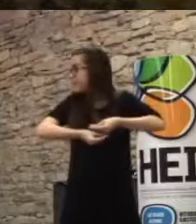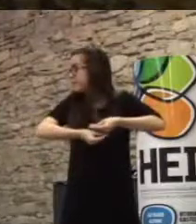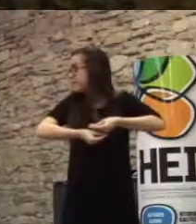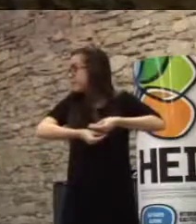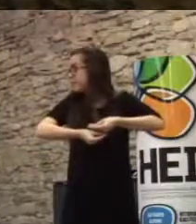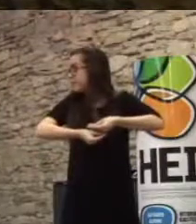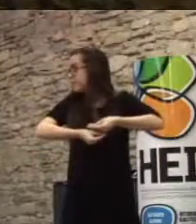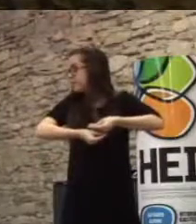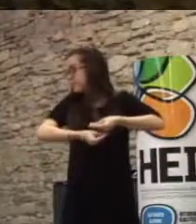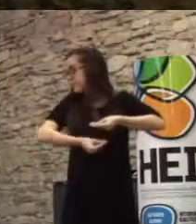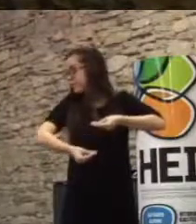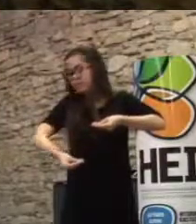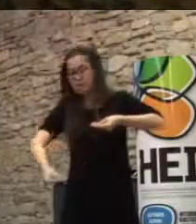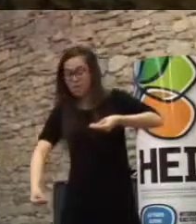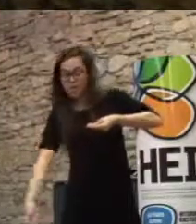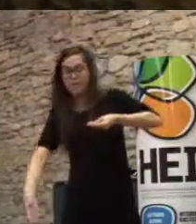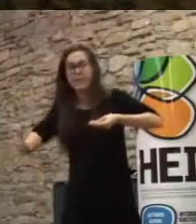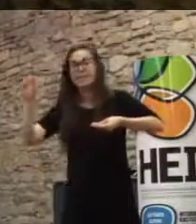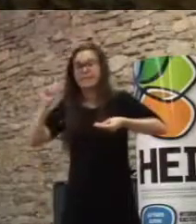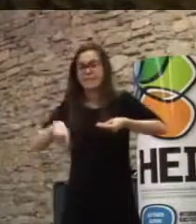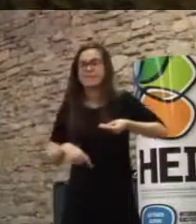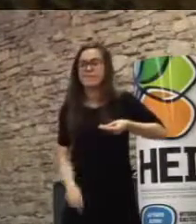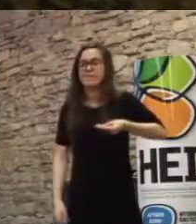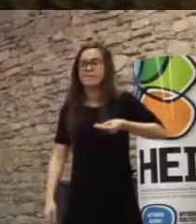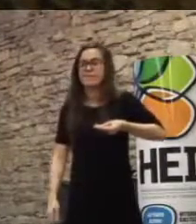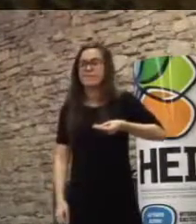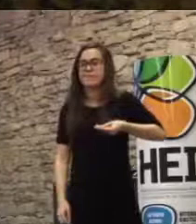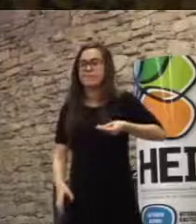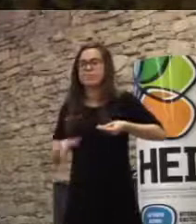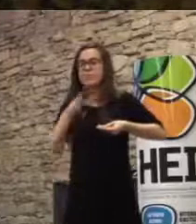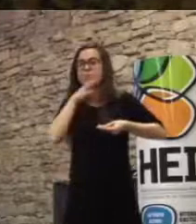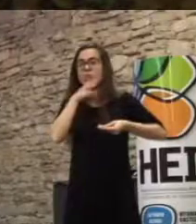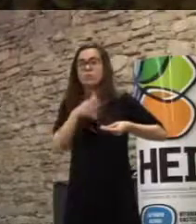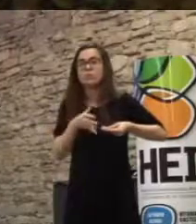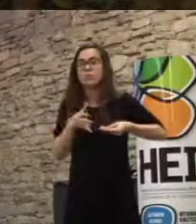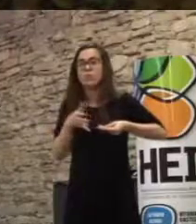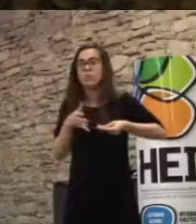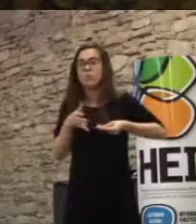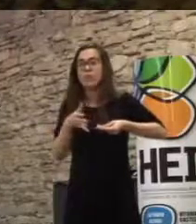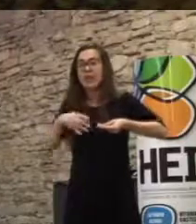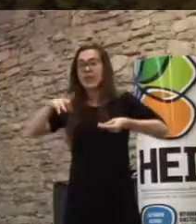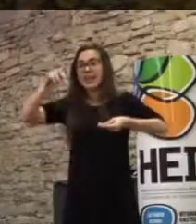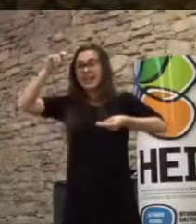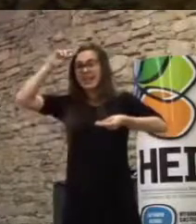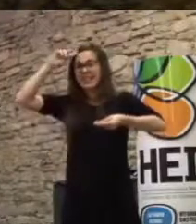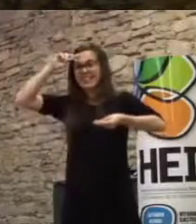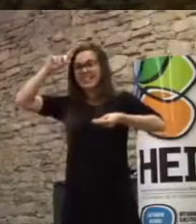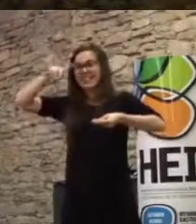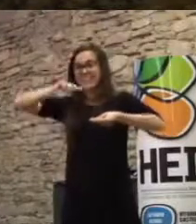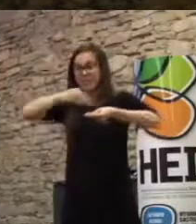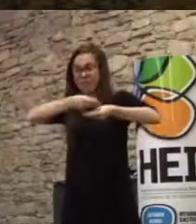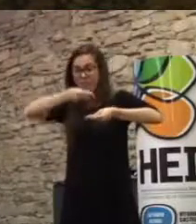y lo dejamos caer al suelo también está porque así ya no se arriba